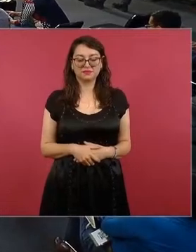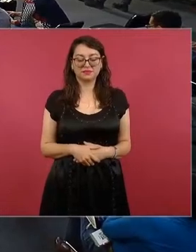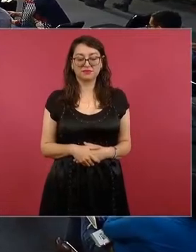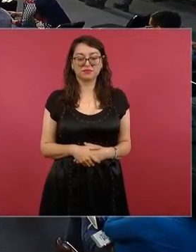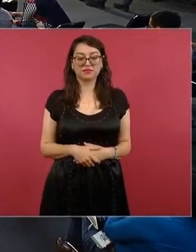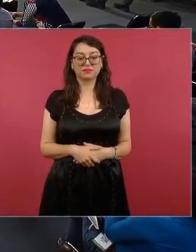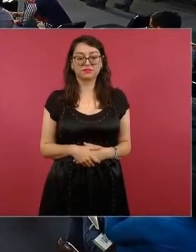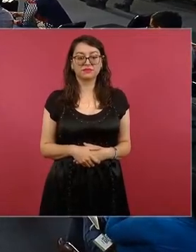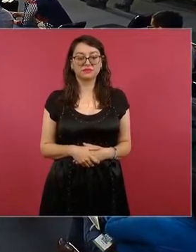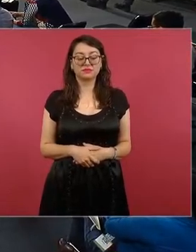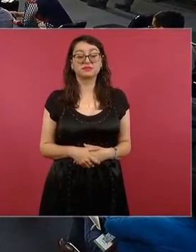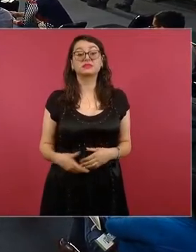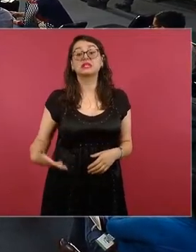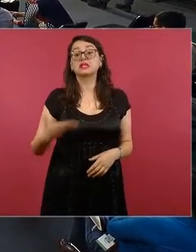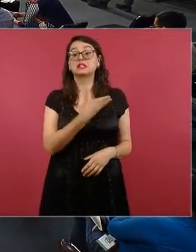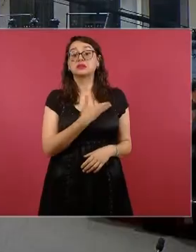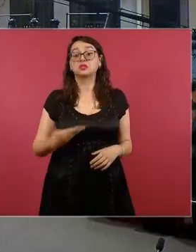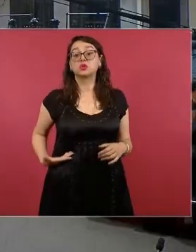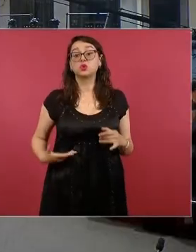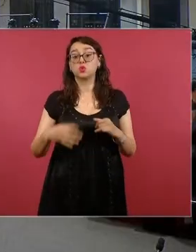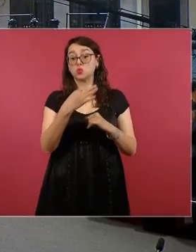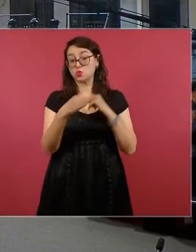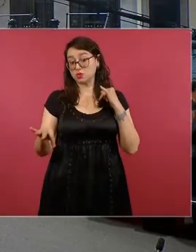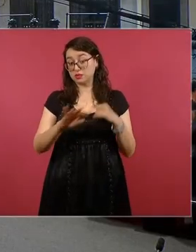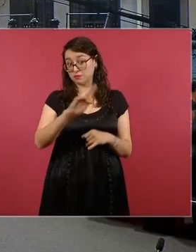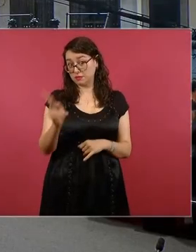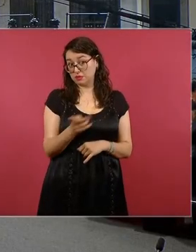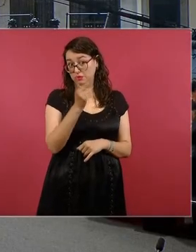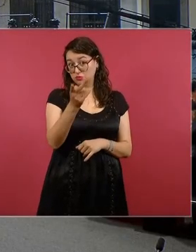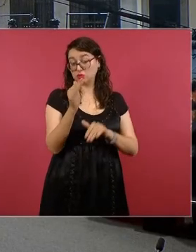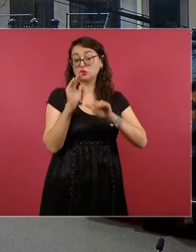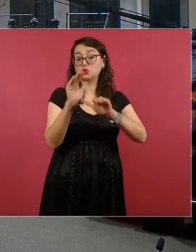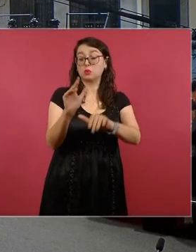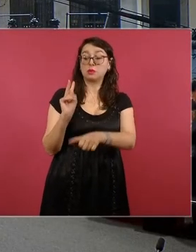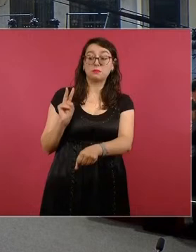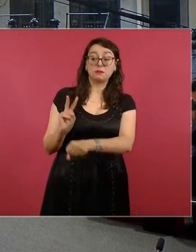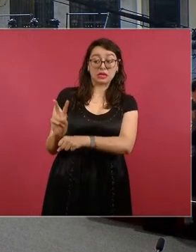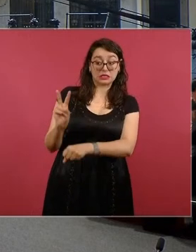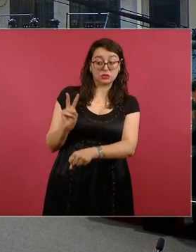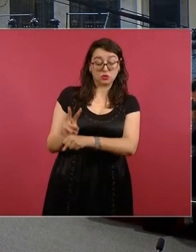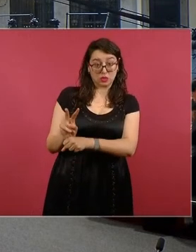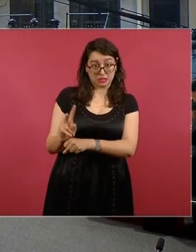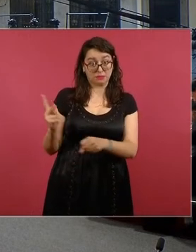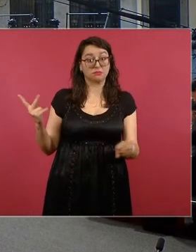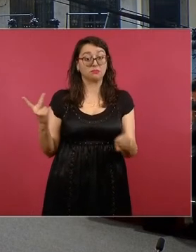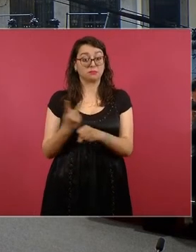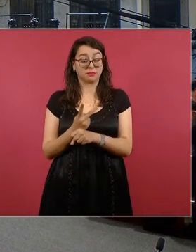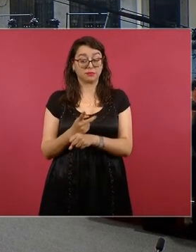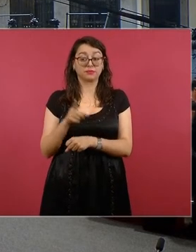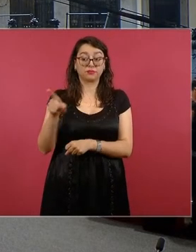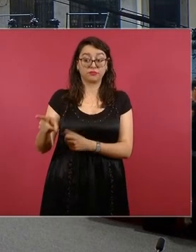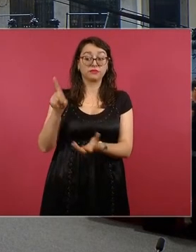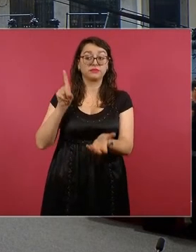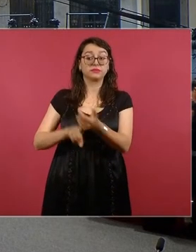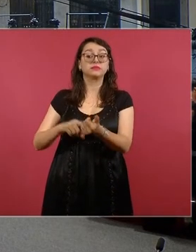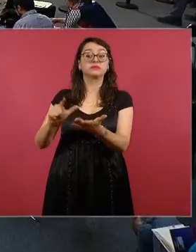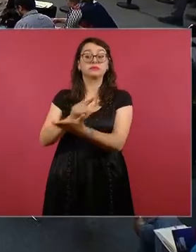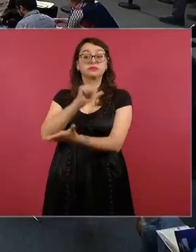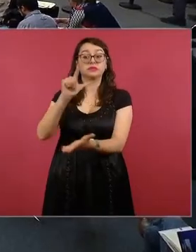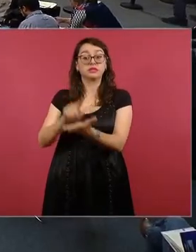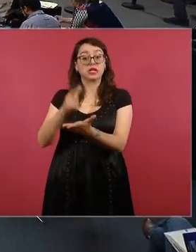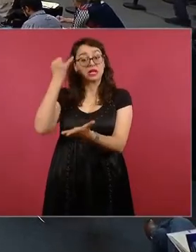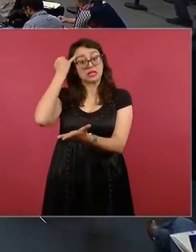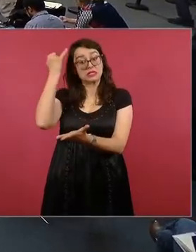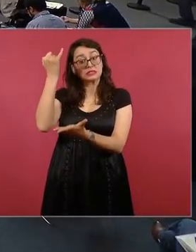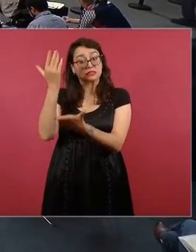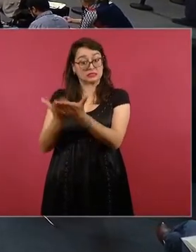México. Presidente, para concluir justamente con este tema de Venezuela, su opinión también sobre este proyecto de ley que se presentó justamente en el